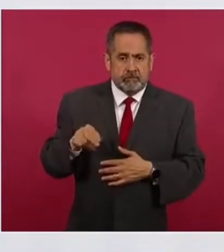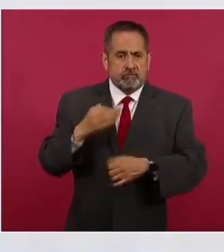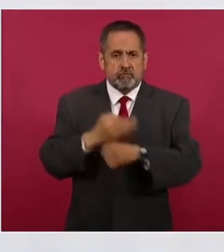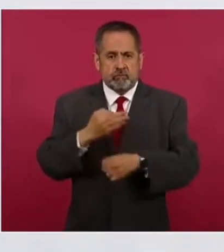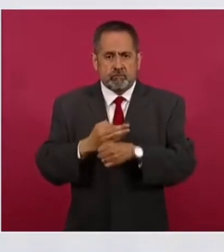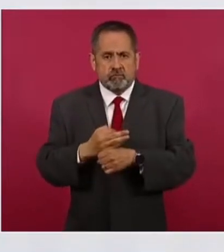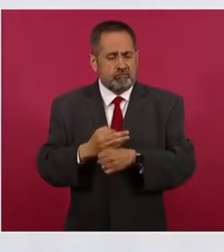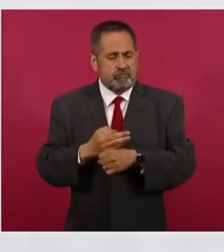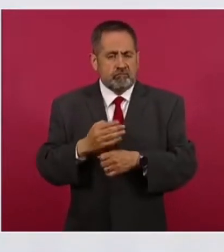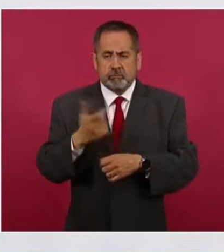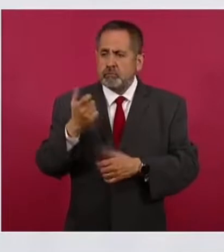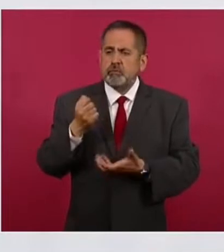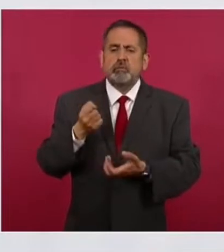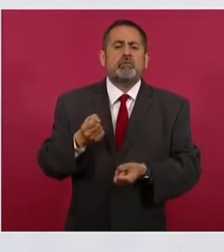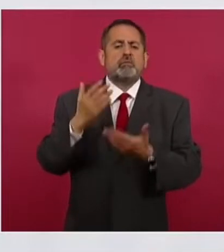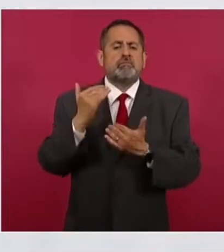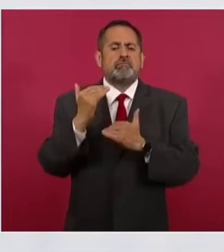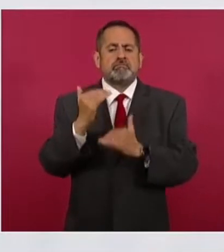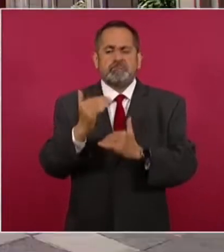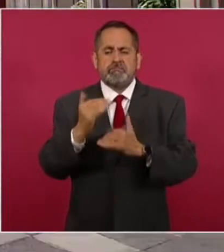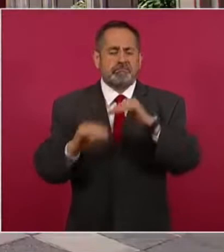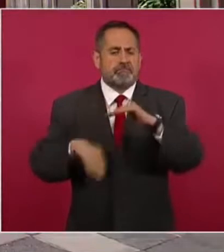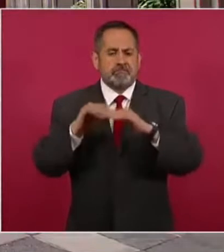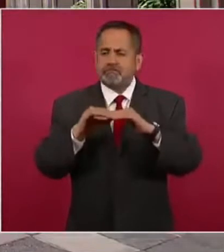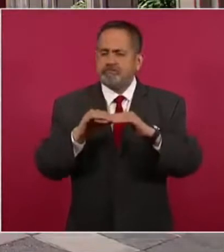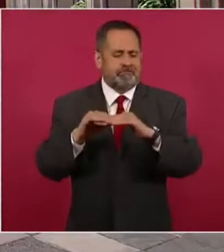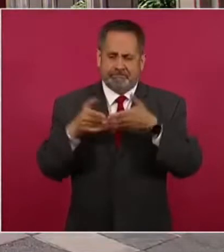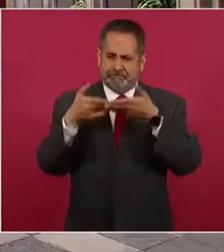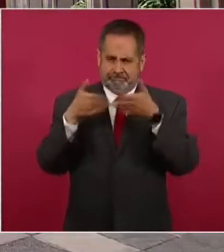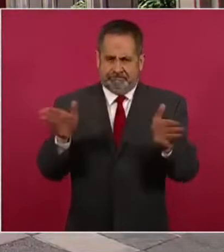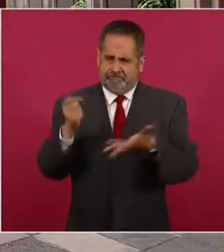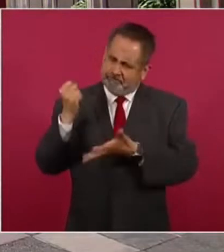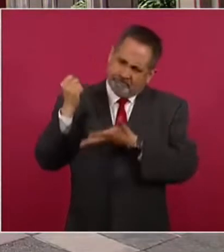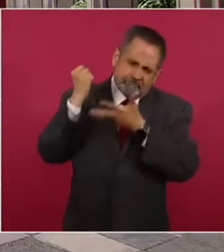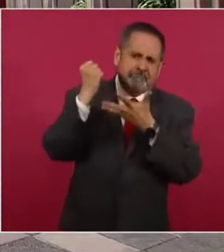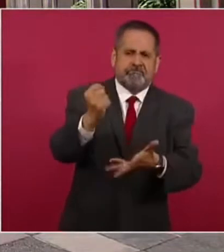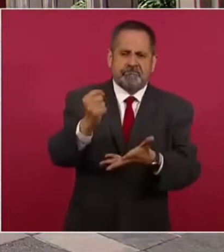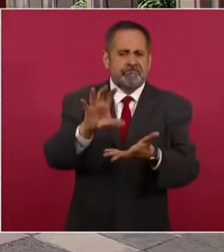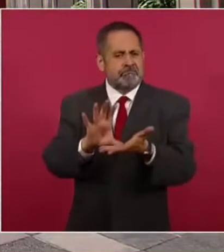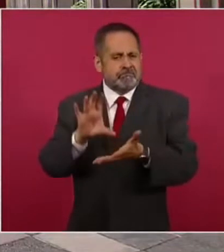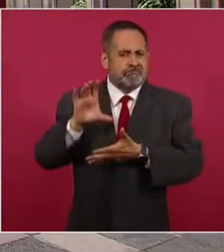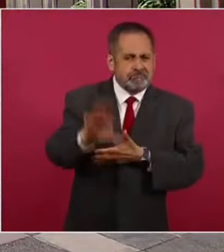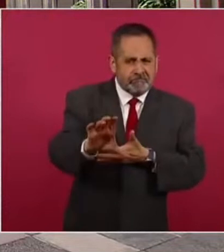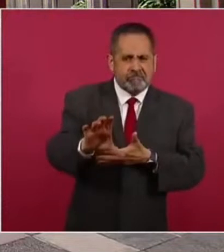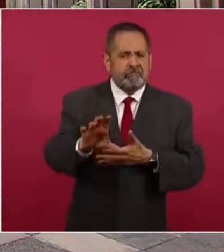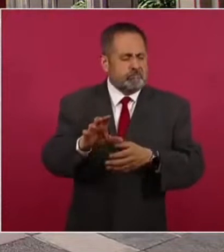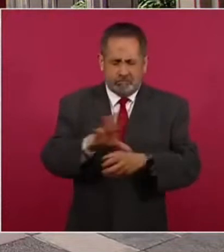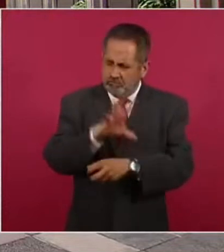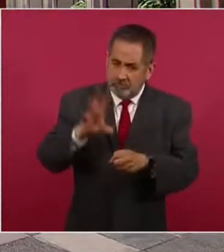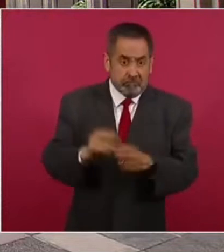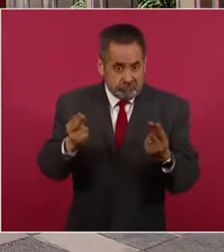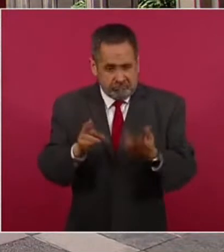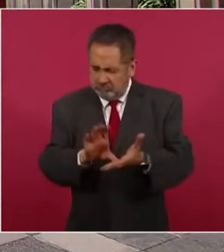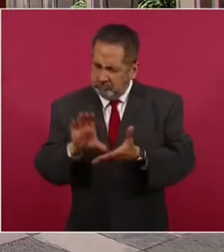techo financiero, no hay límite. Tenemos todo el dinero que se necesite. En